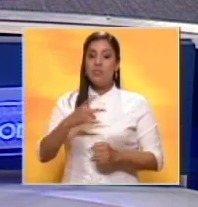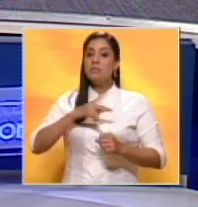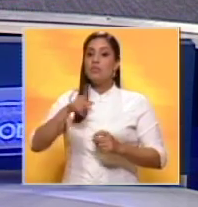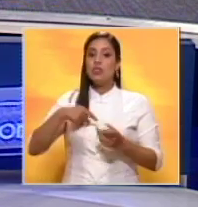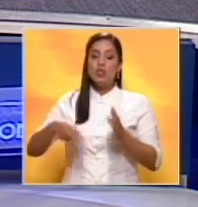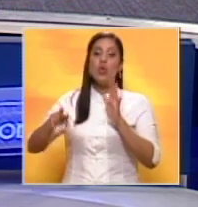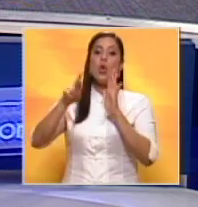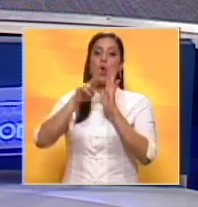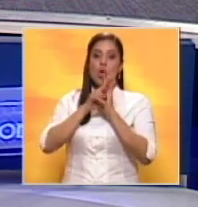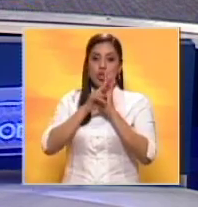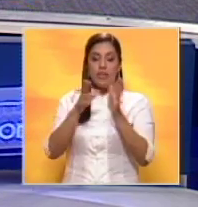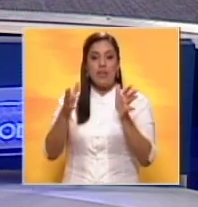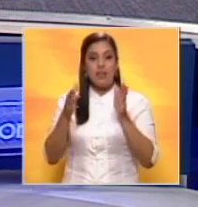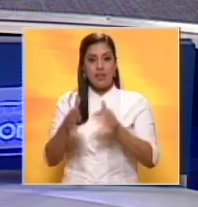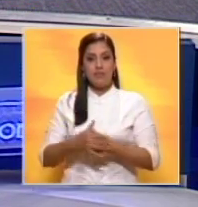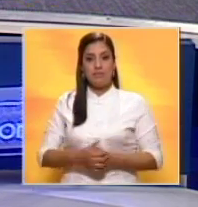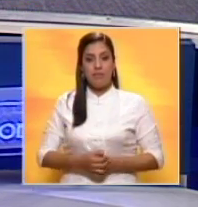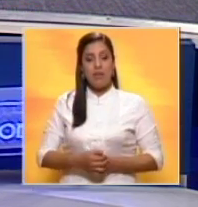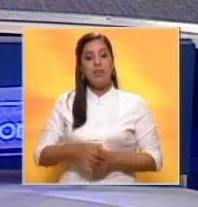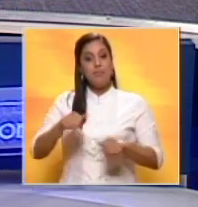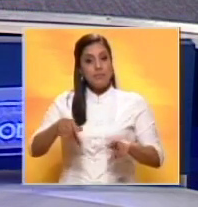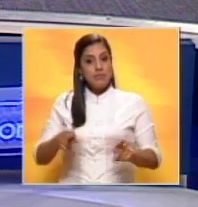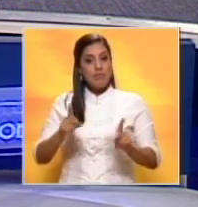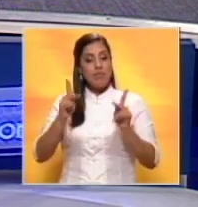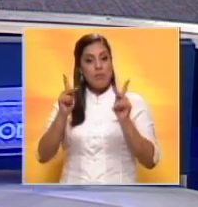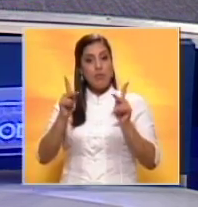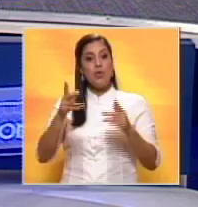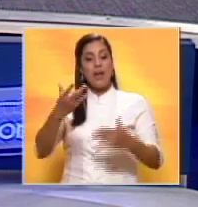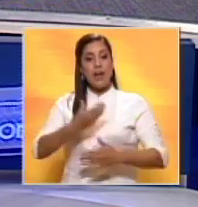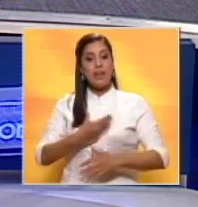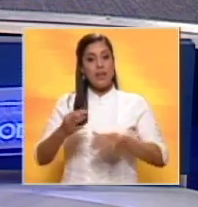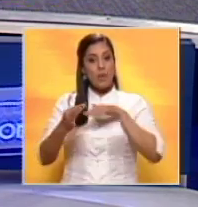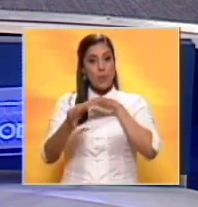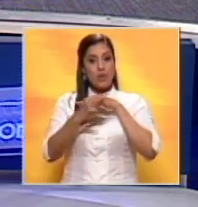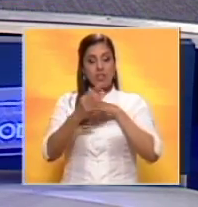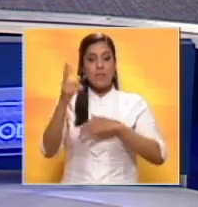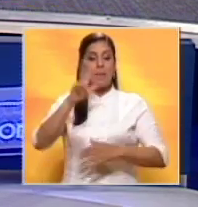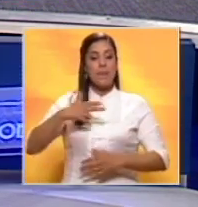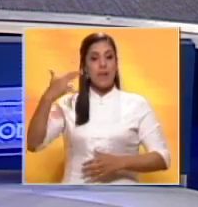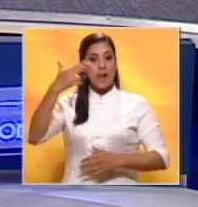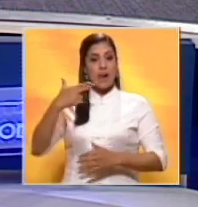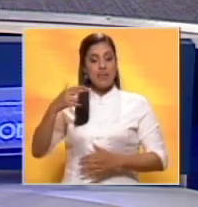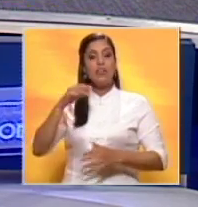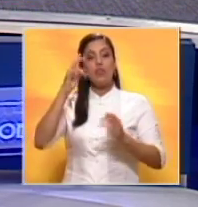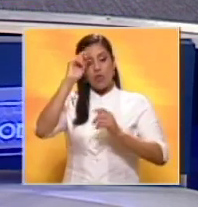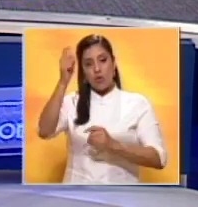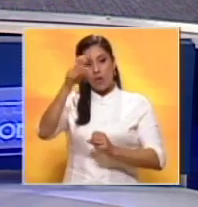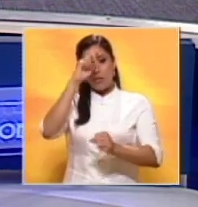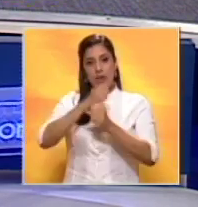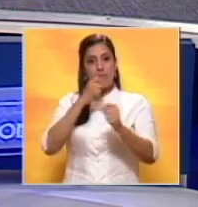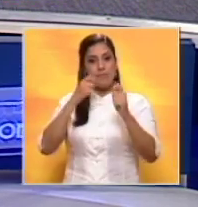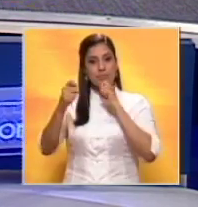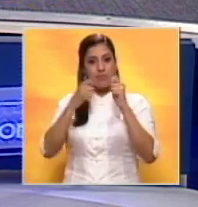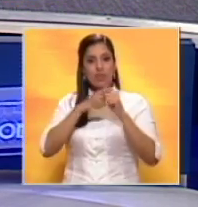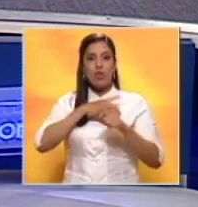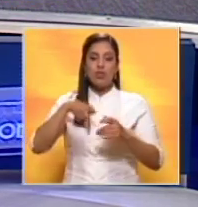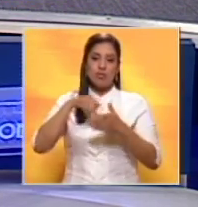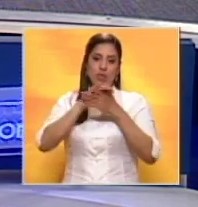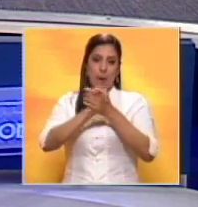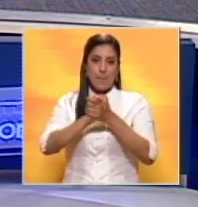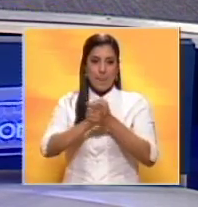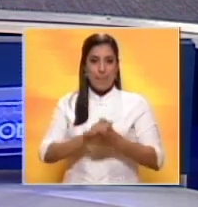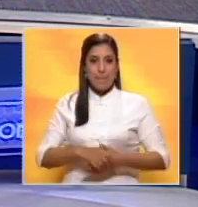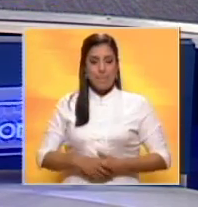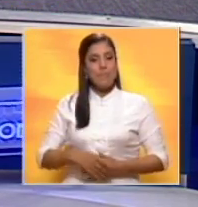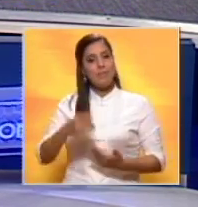Venevisión nuevamente fue galardonada. En esta oportunidad, la Alcaldía del Municipio de Latillo, Estado Miranda, reconoció el trabajo periodístico de nuestros